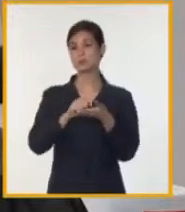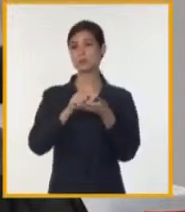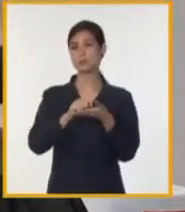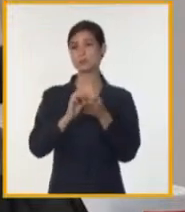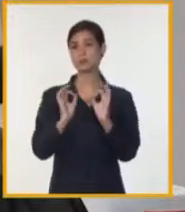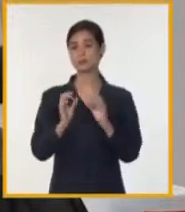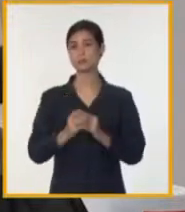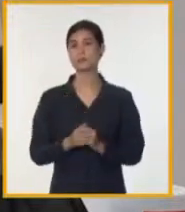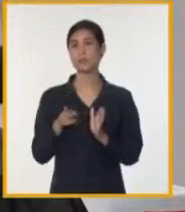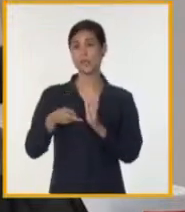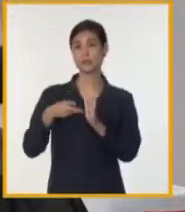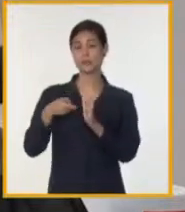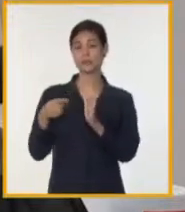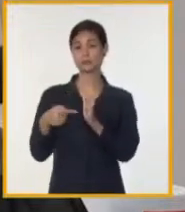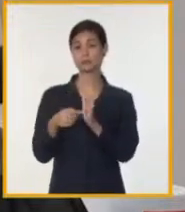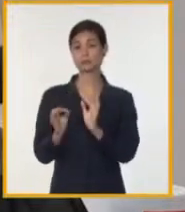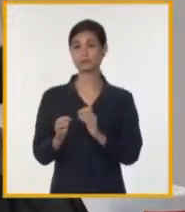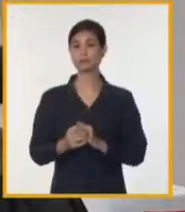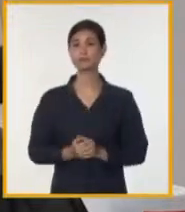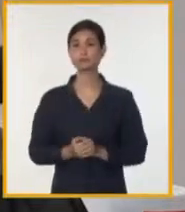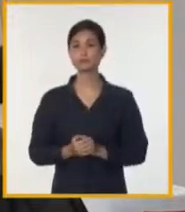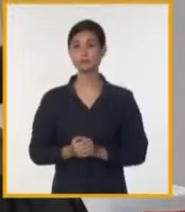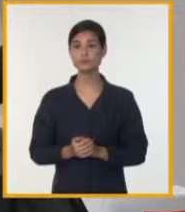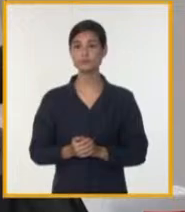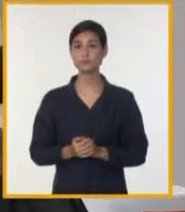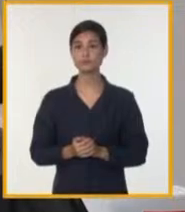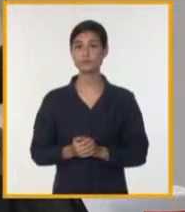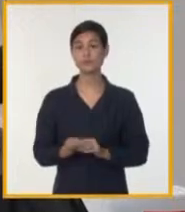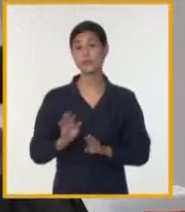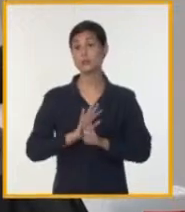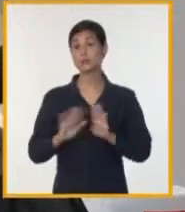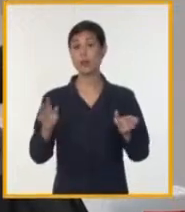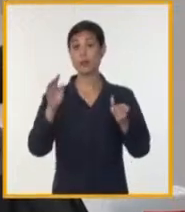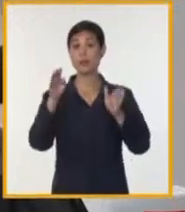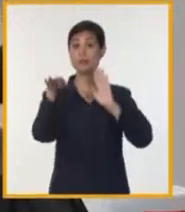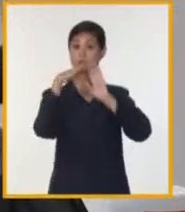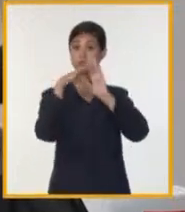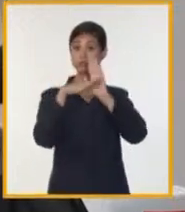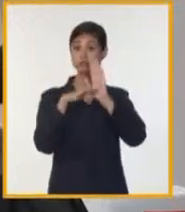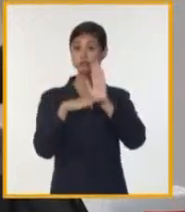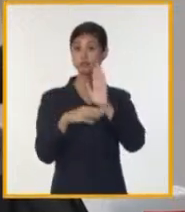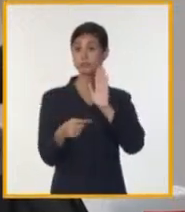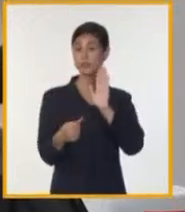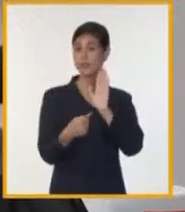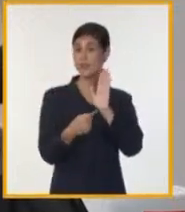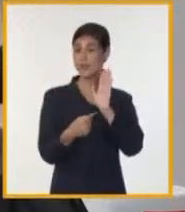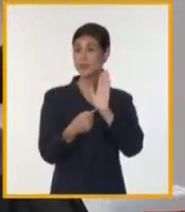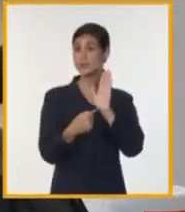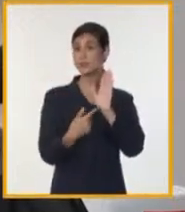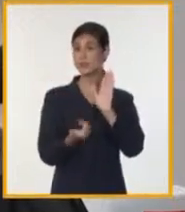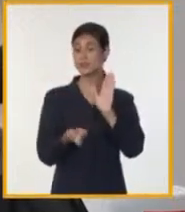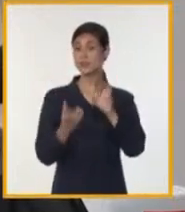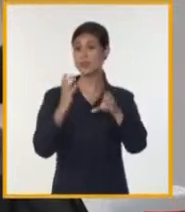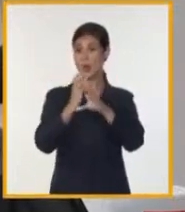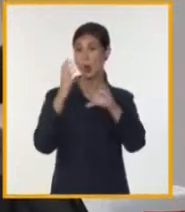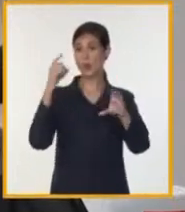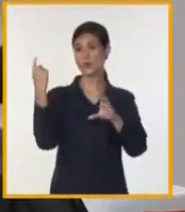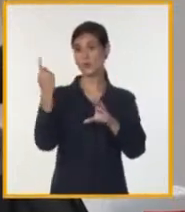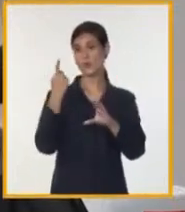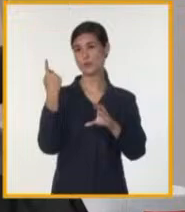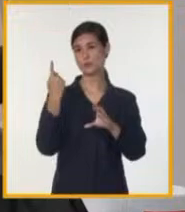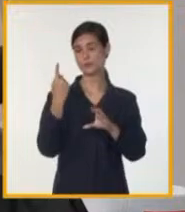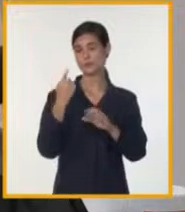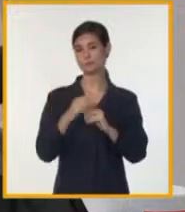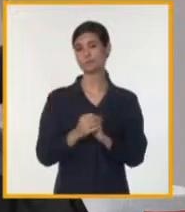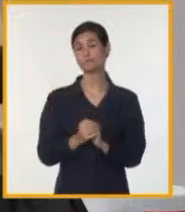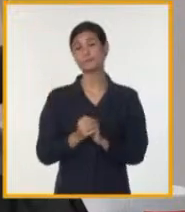salida del tren. Hasta ahí el esquema de ruta que mueve la empresa Ómnibus Nacional. Ahora hay un grupo de